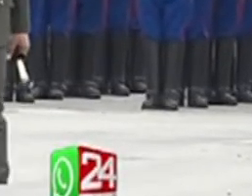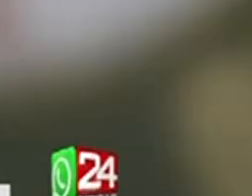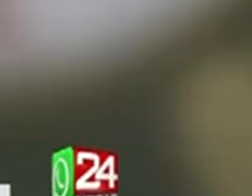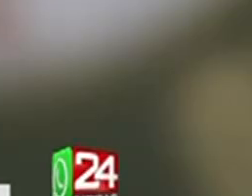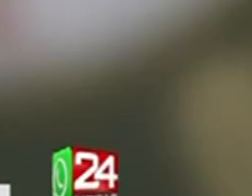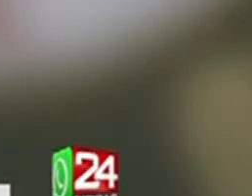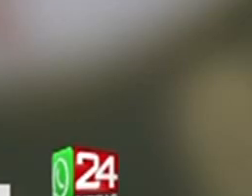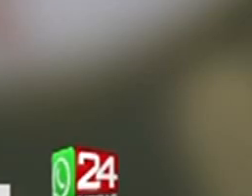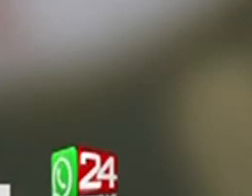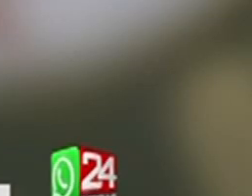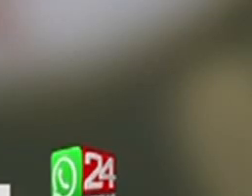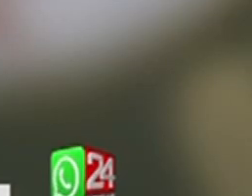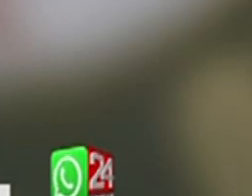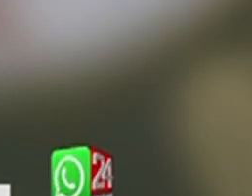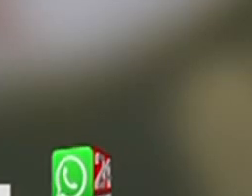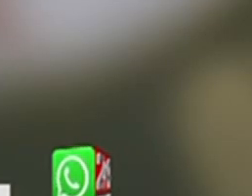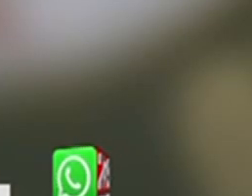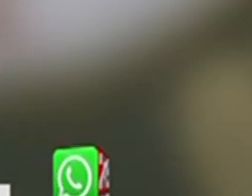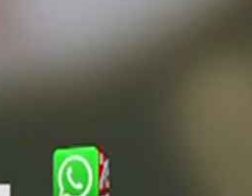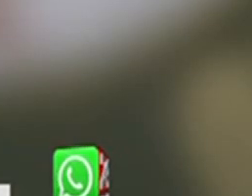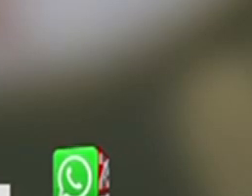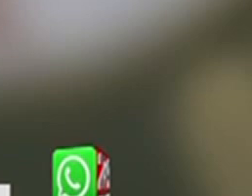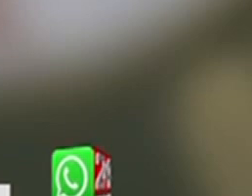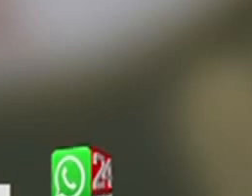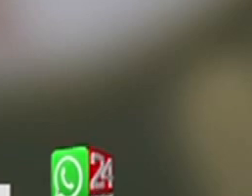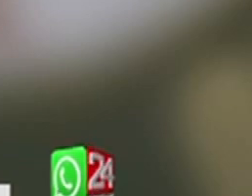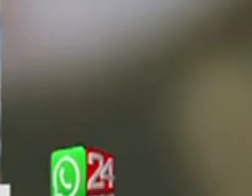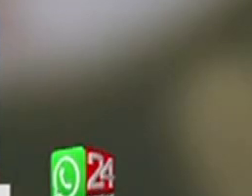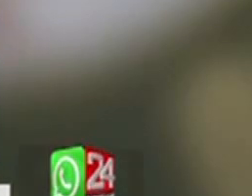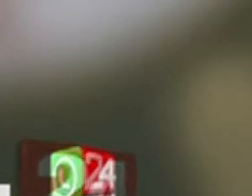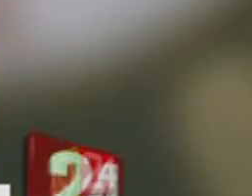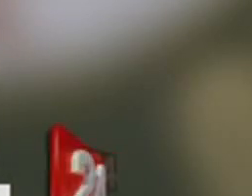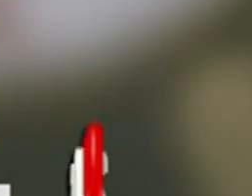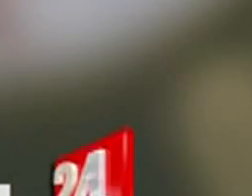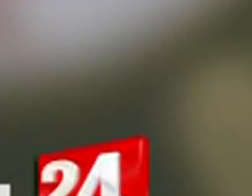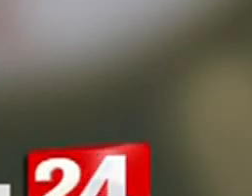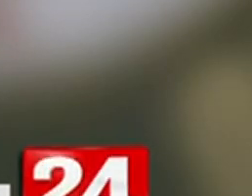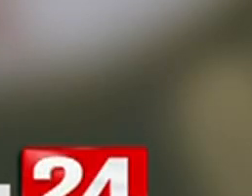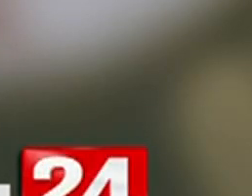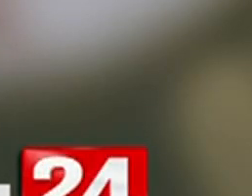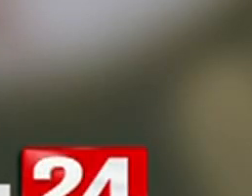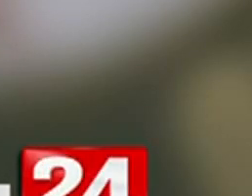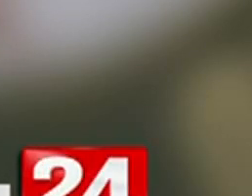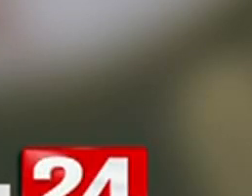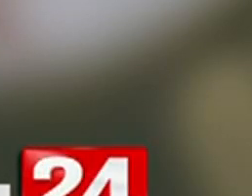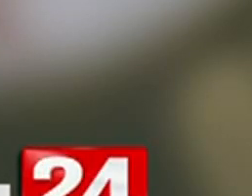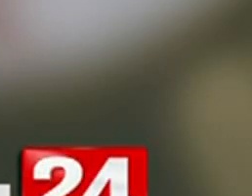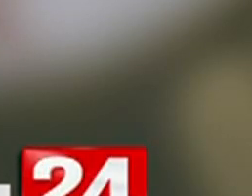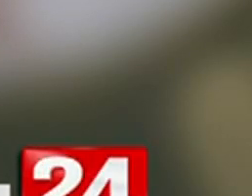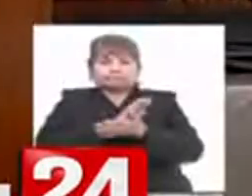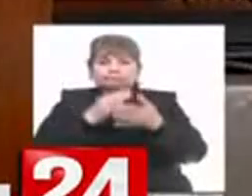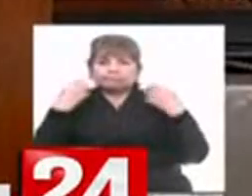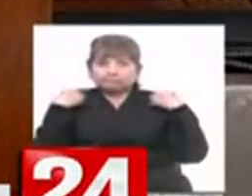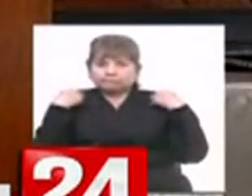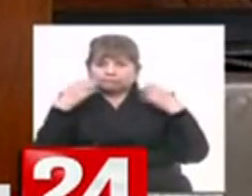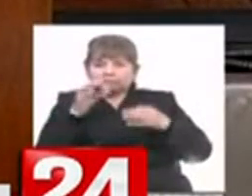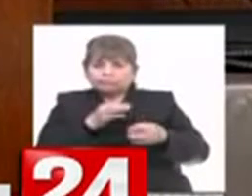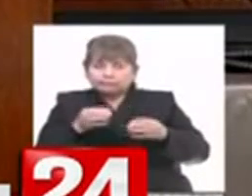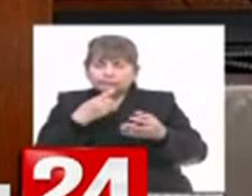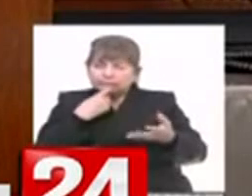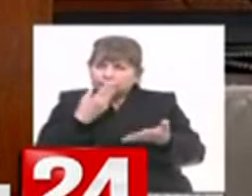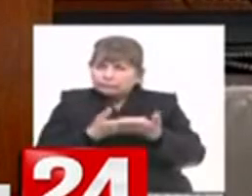integridad y la independencia de las instituciones militares en cuanto a procesos administrativos se refiere,